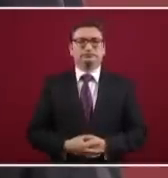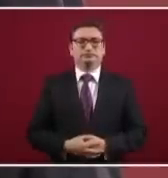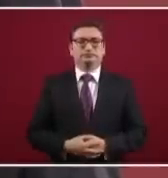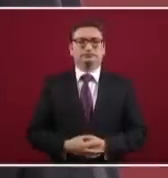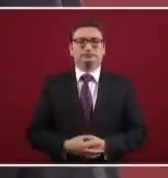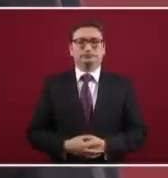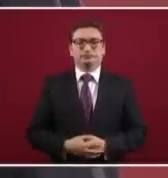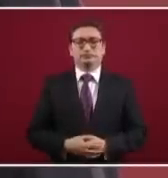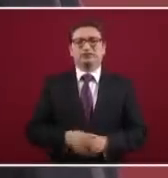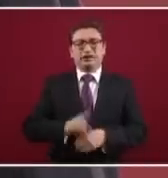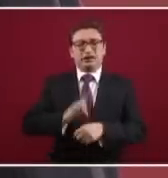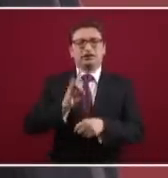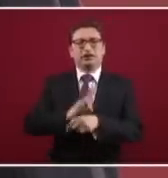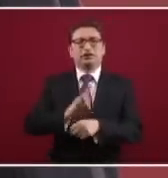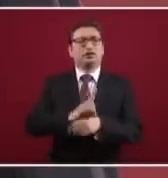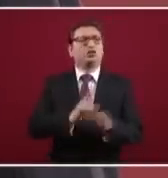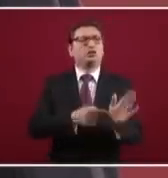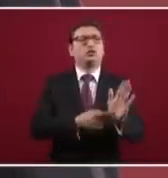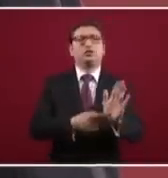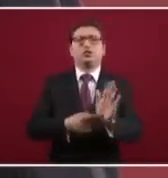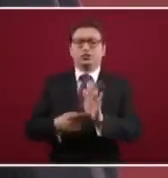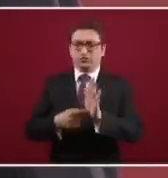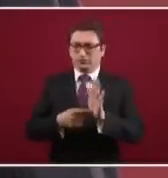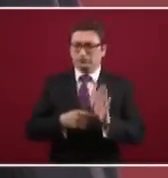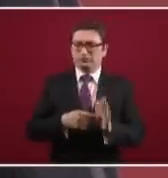de simulación?